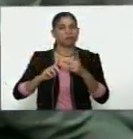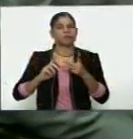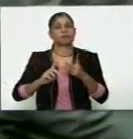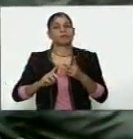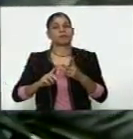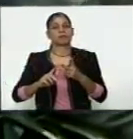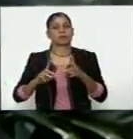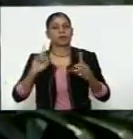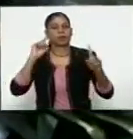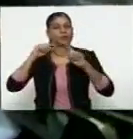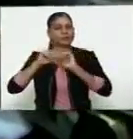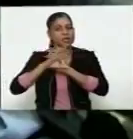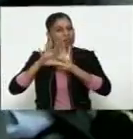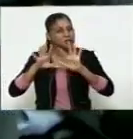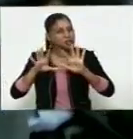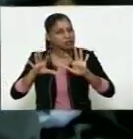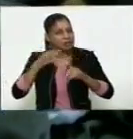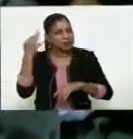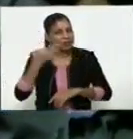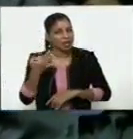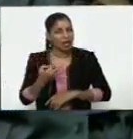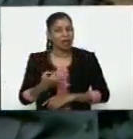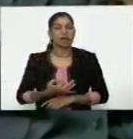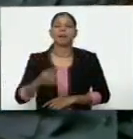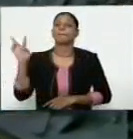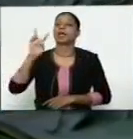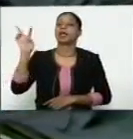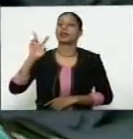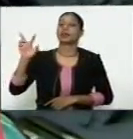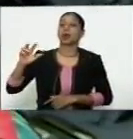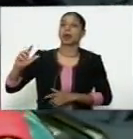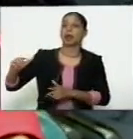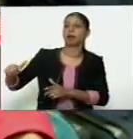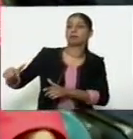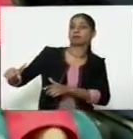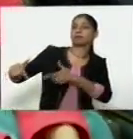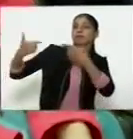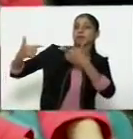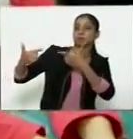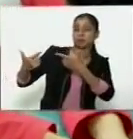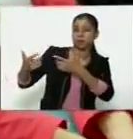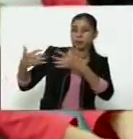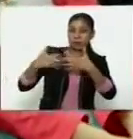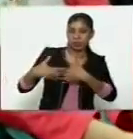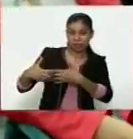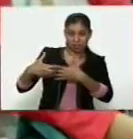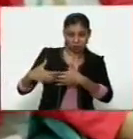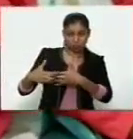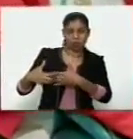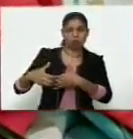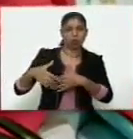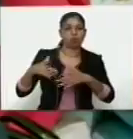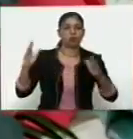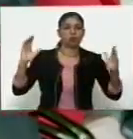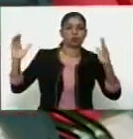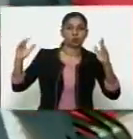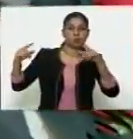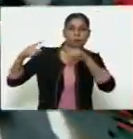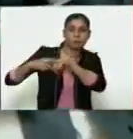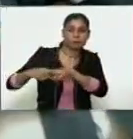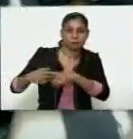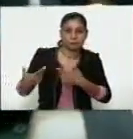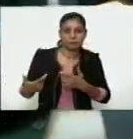vista de lo concreto real, estamos confrontando esas dos contradicciones que históricamente han regido la